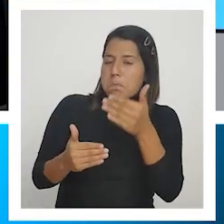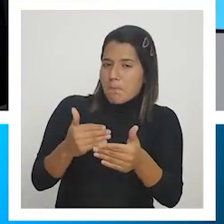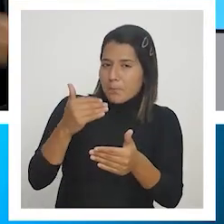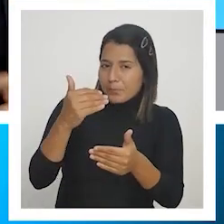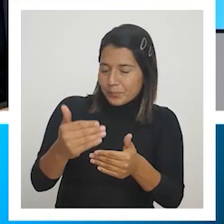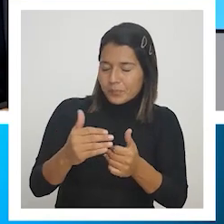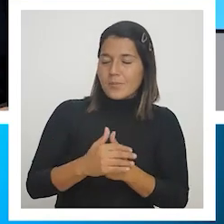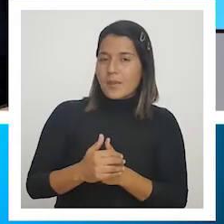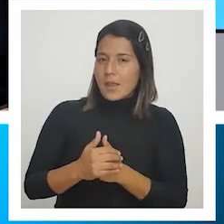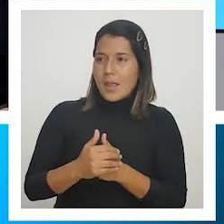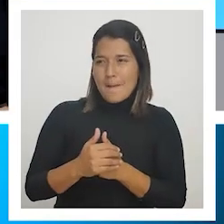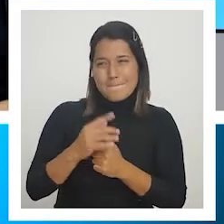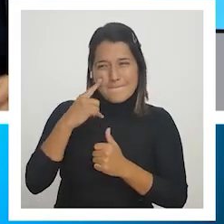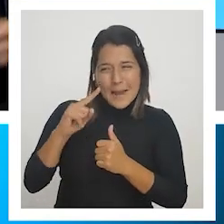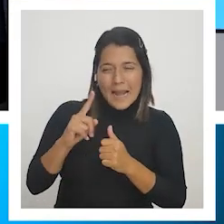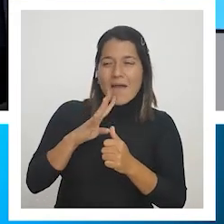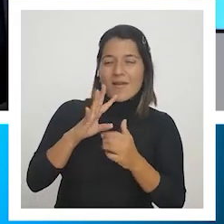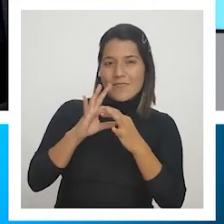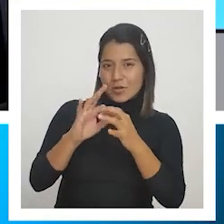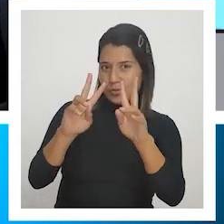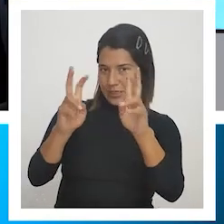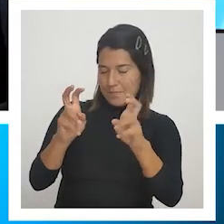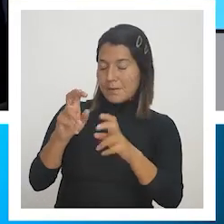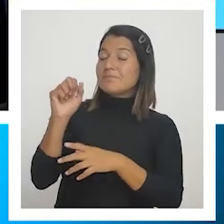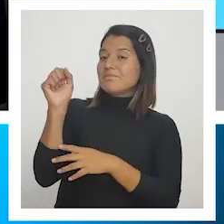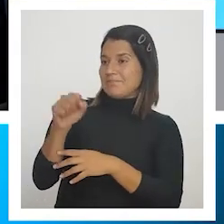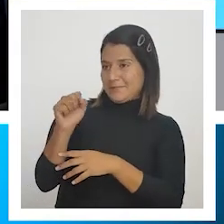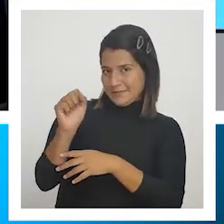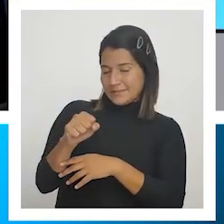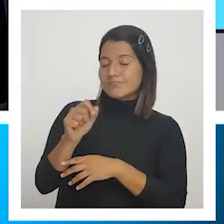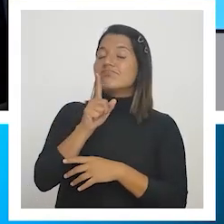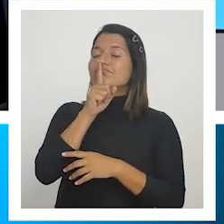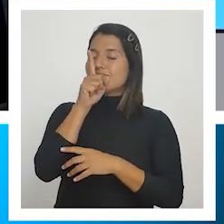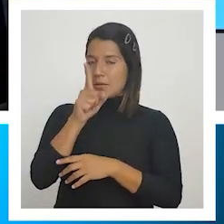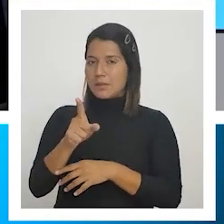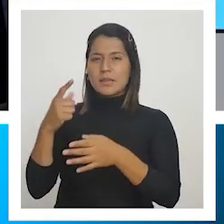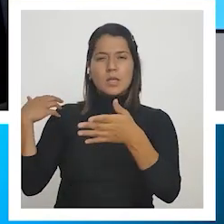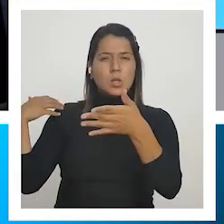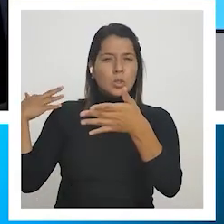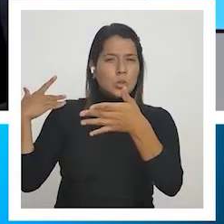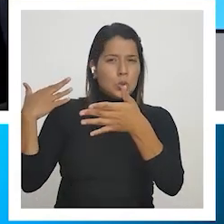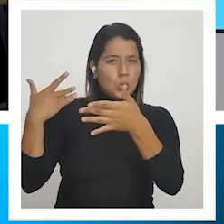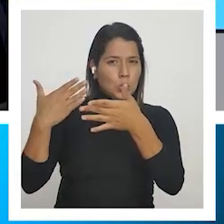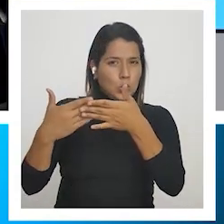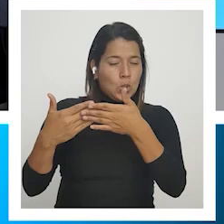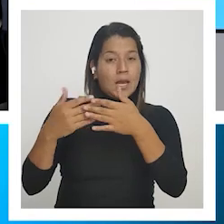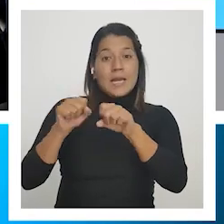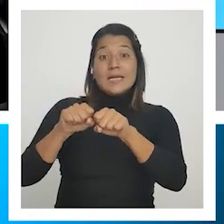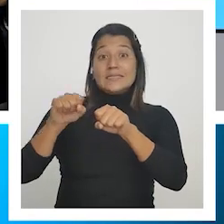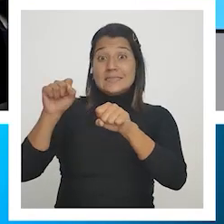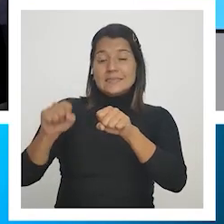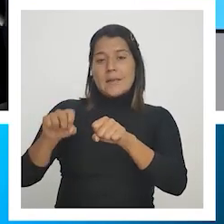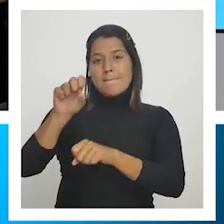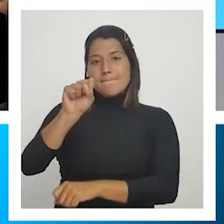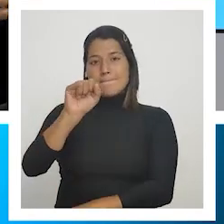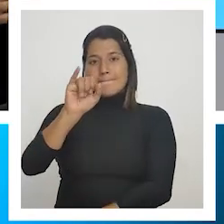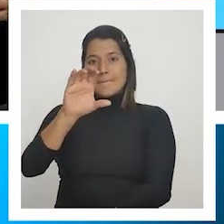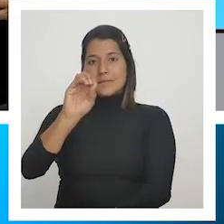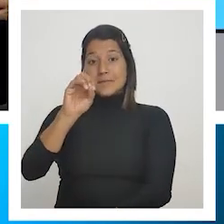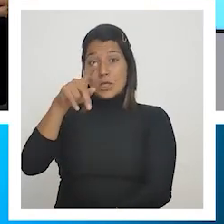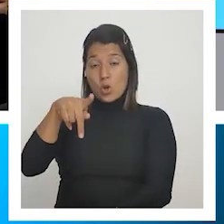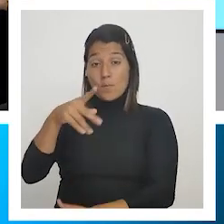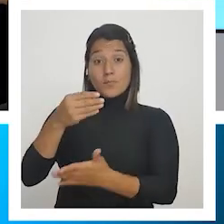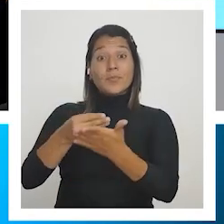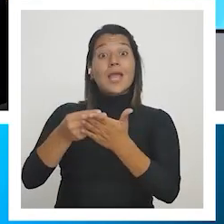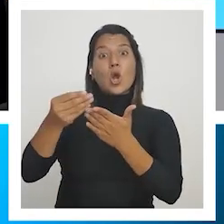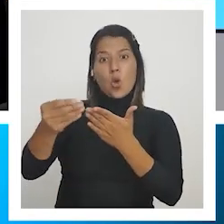Sí, efectivamente, en los últimos años el sistema SICOP de compras, al menos del sector